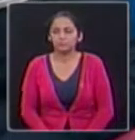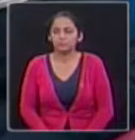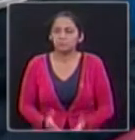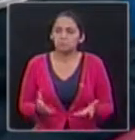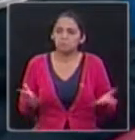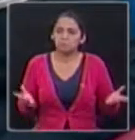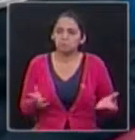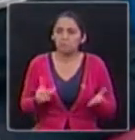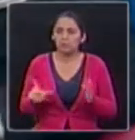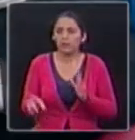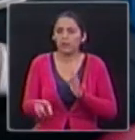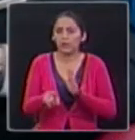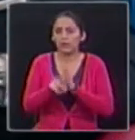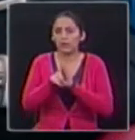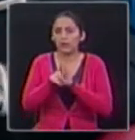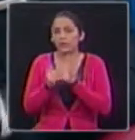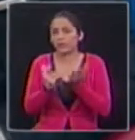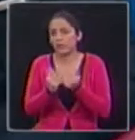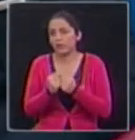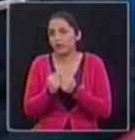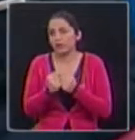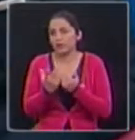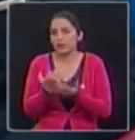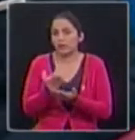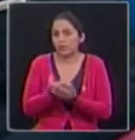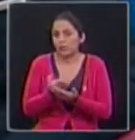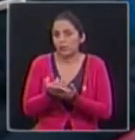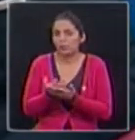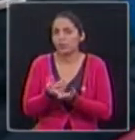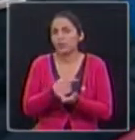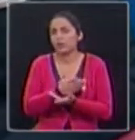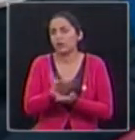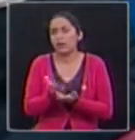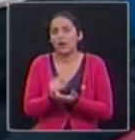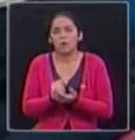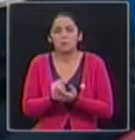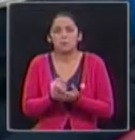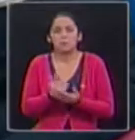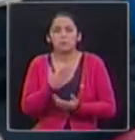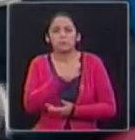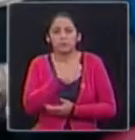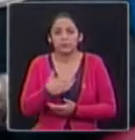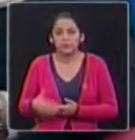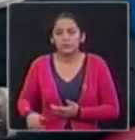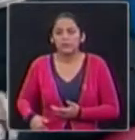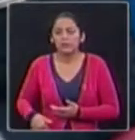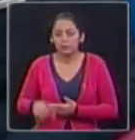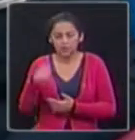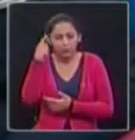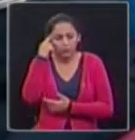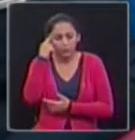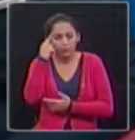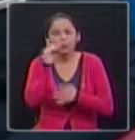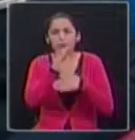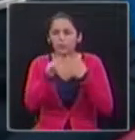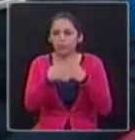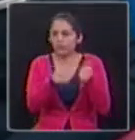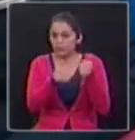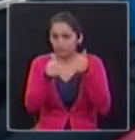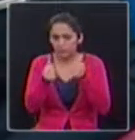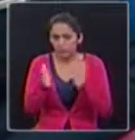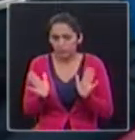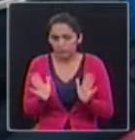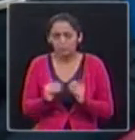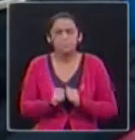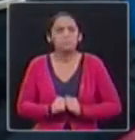económica hay buenas intenciones por parte del actual régimen. Pero hay que ver que se concreten. Por ejemplo, una buena